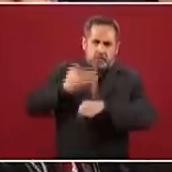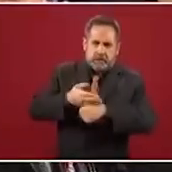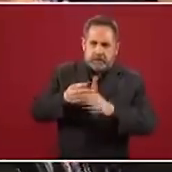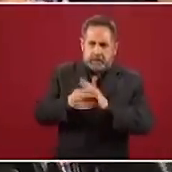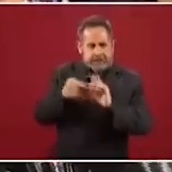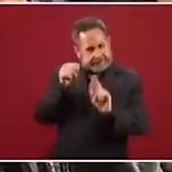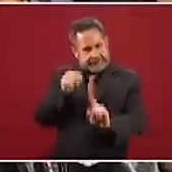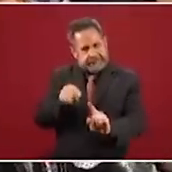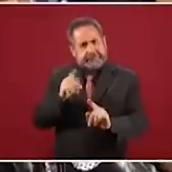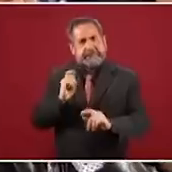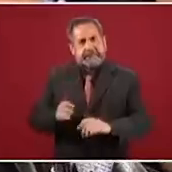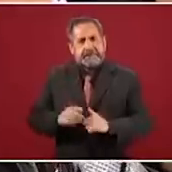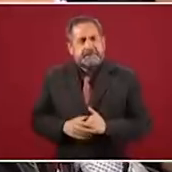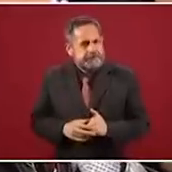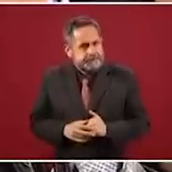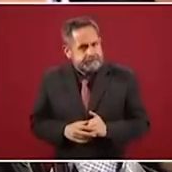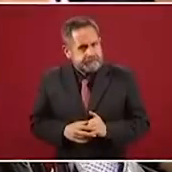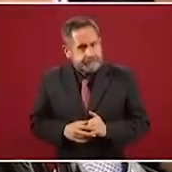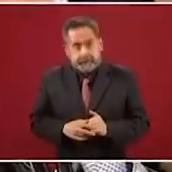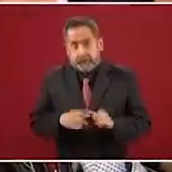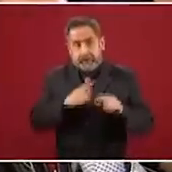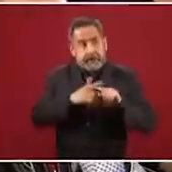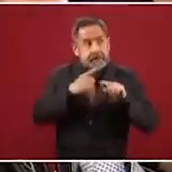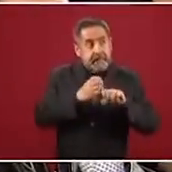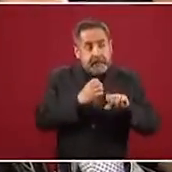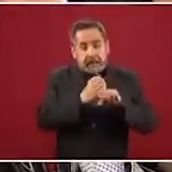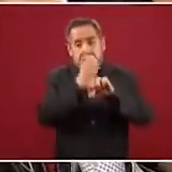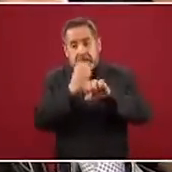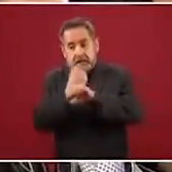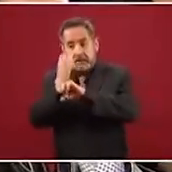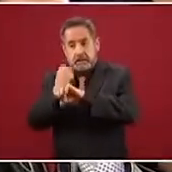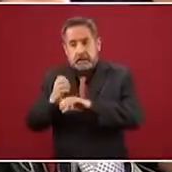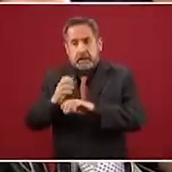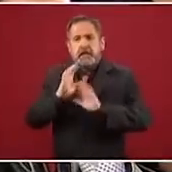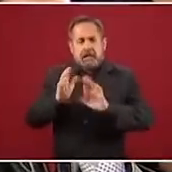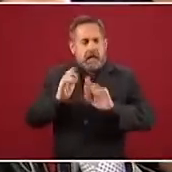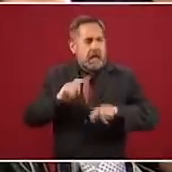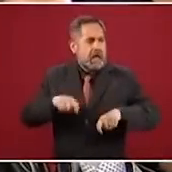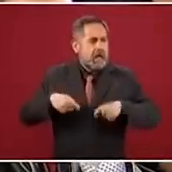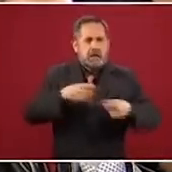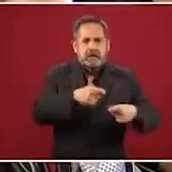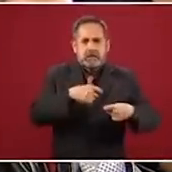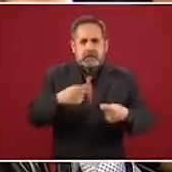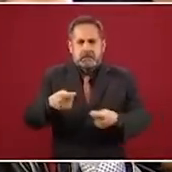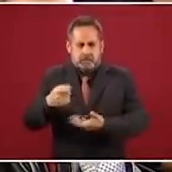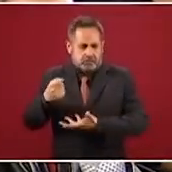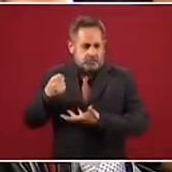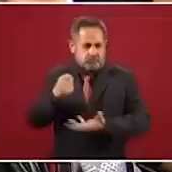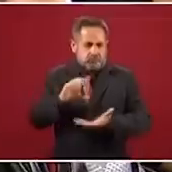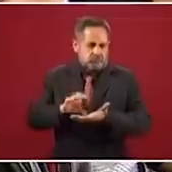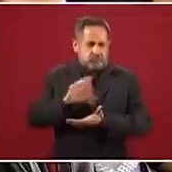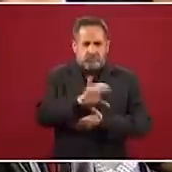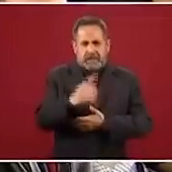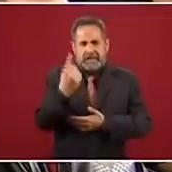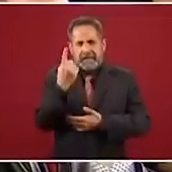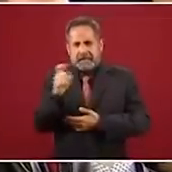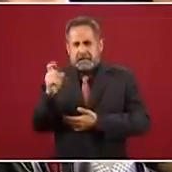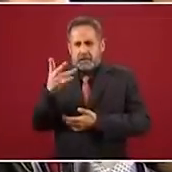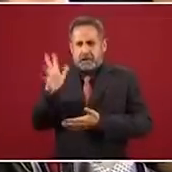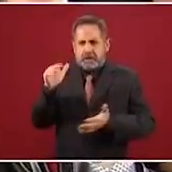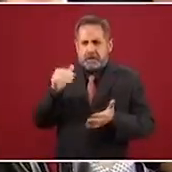responsabilizándose. A los estados, Hugo, si no mal recuerdo, ya se les dan del fondo de aportaciones alrededor de 110